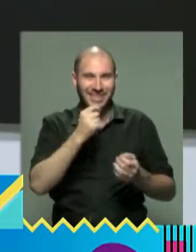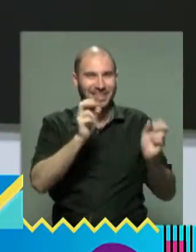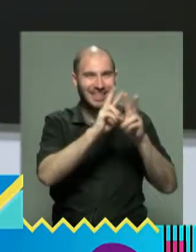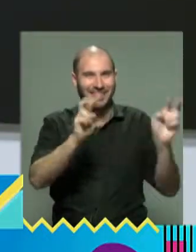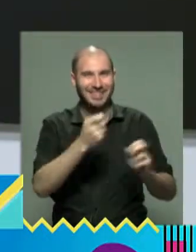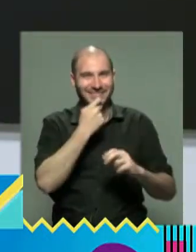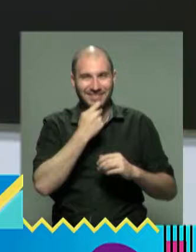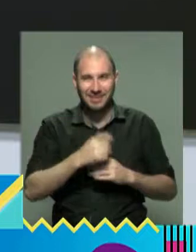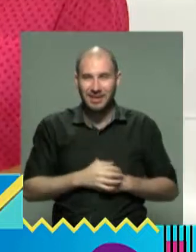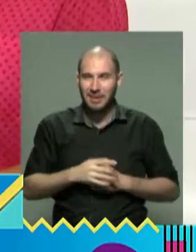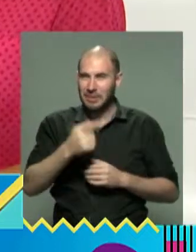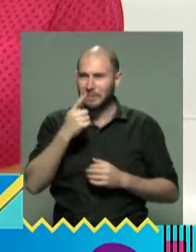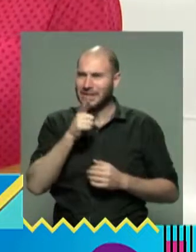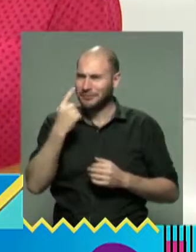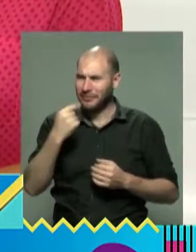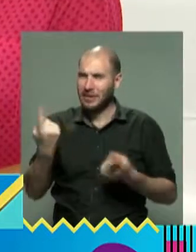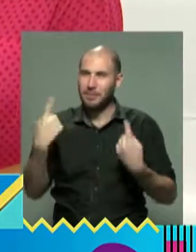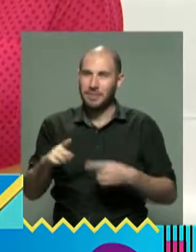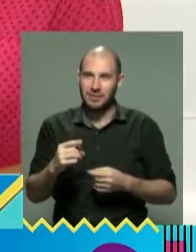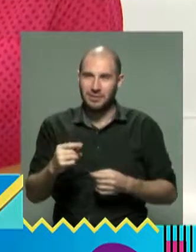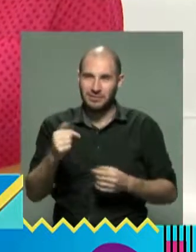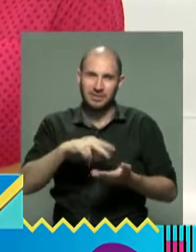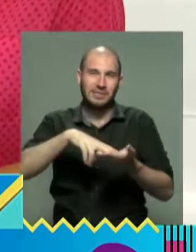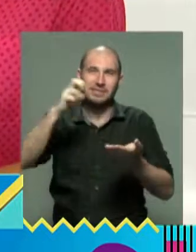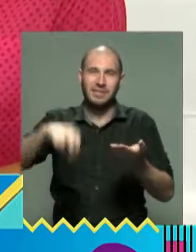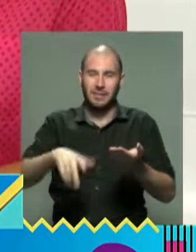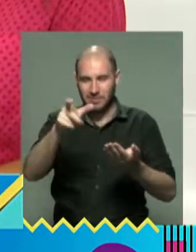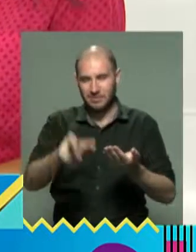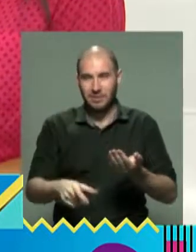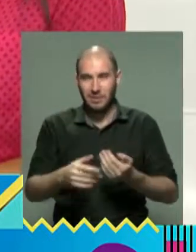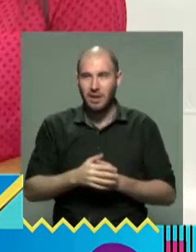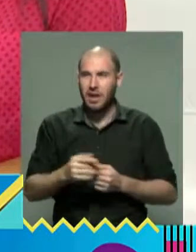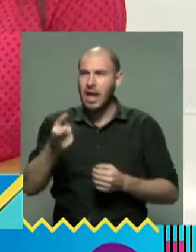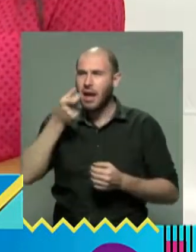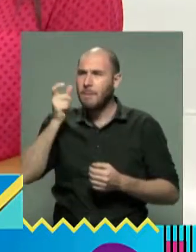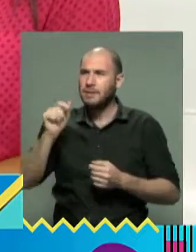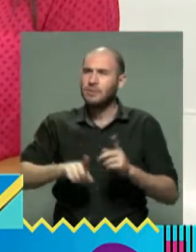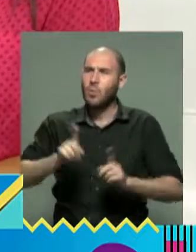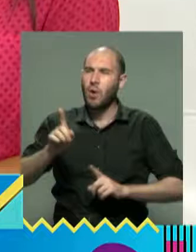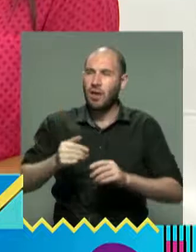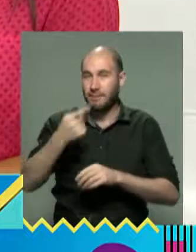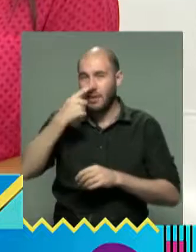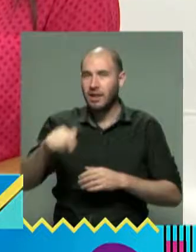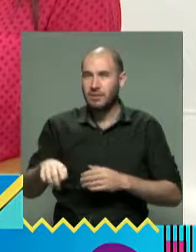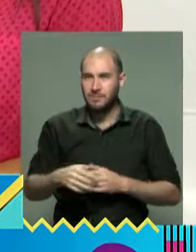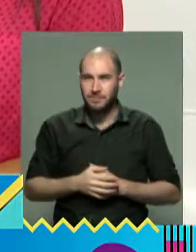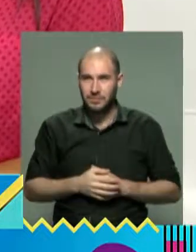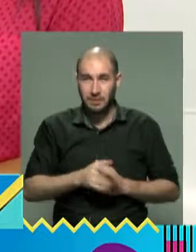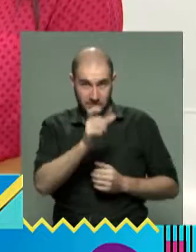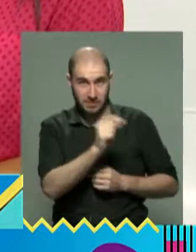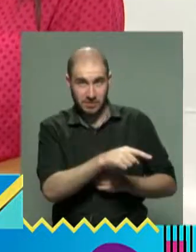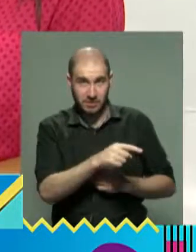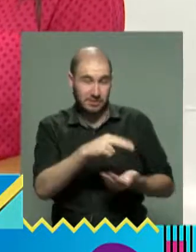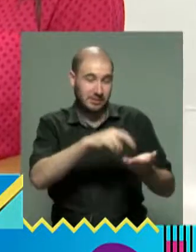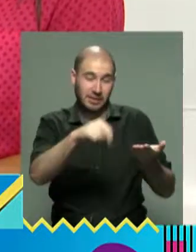y estamos al horno. Suena feo, pero estamos saltando con los pasajeros. ¿Y cuál fue su experiencia al final? La de él